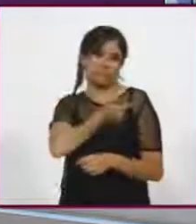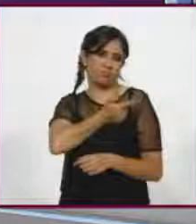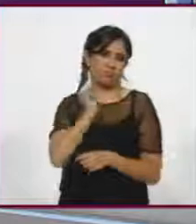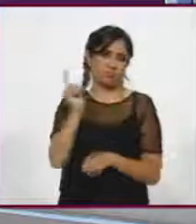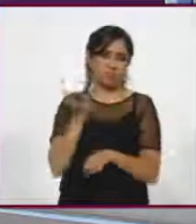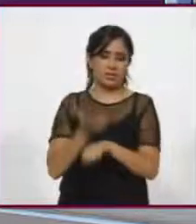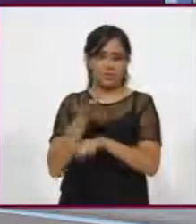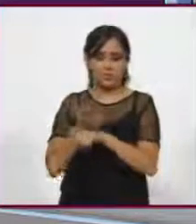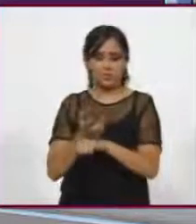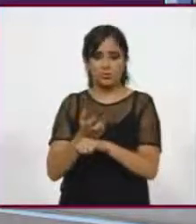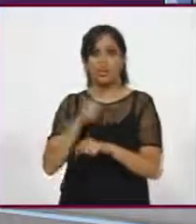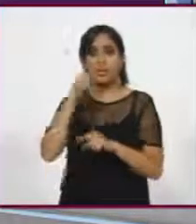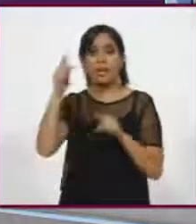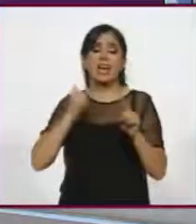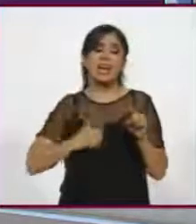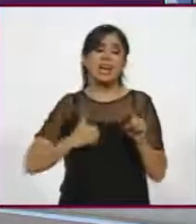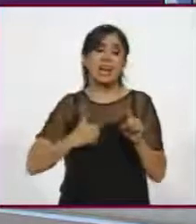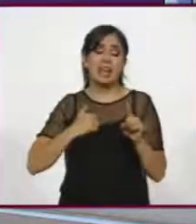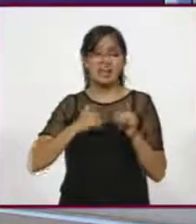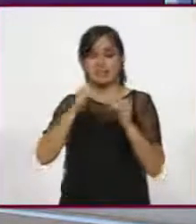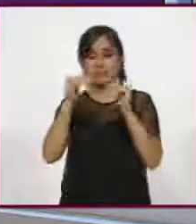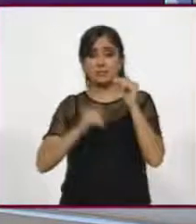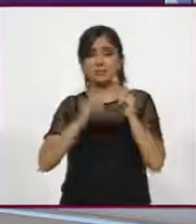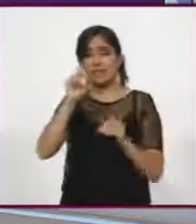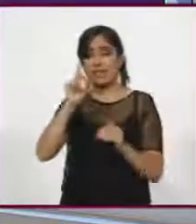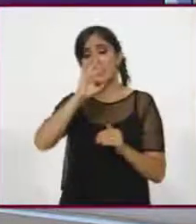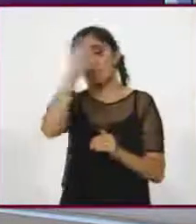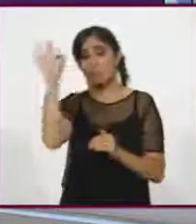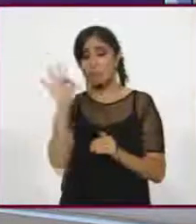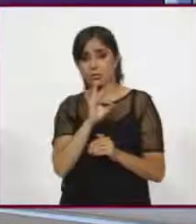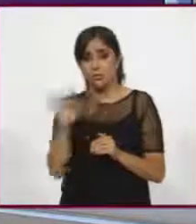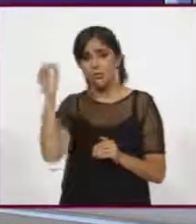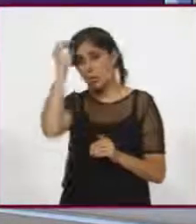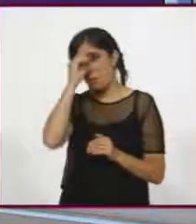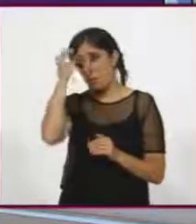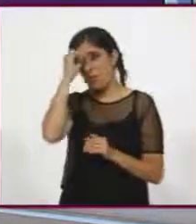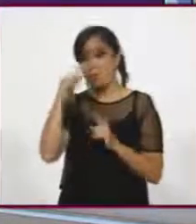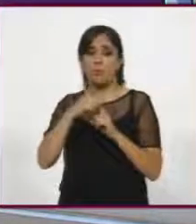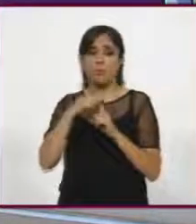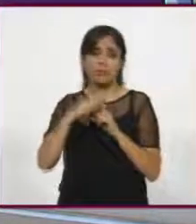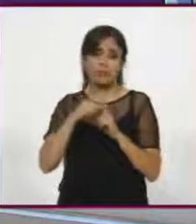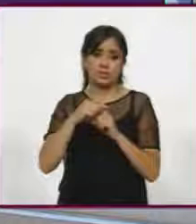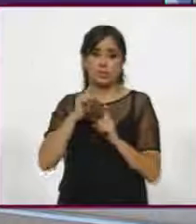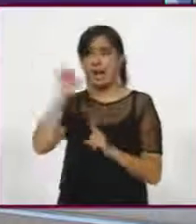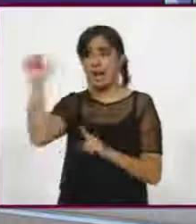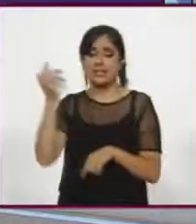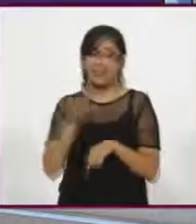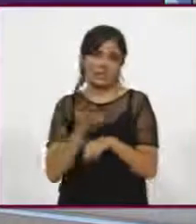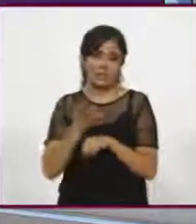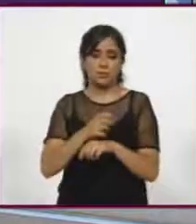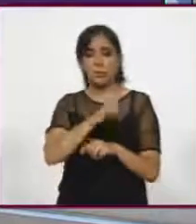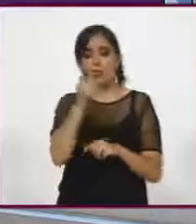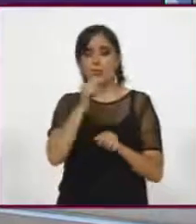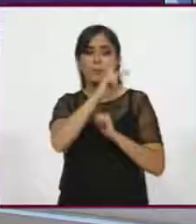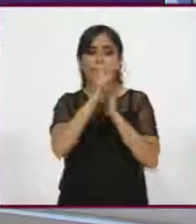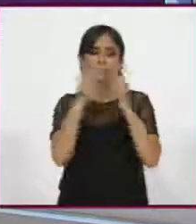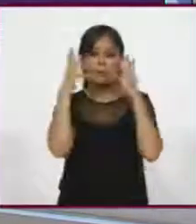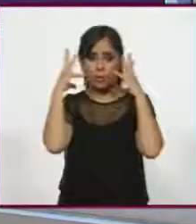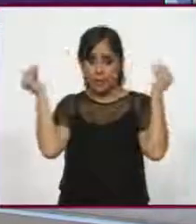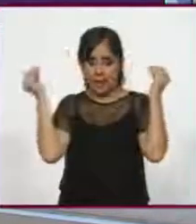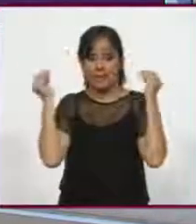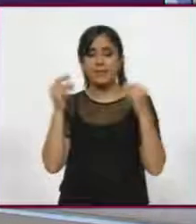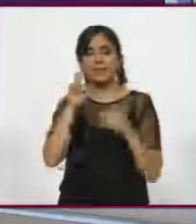debajo de nosotros todavía estaría Canadá. 30% de opinión favorable, Los Países Bajos,